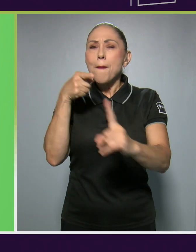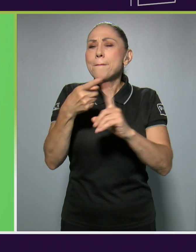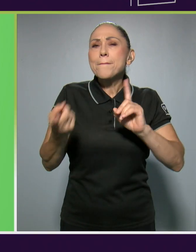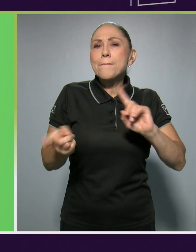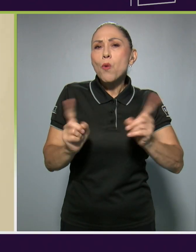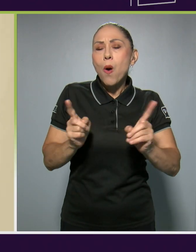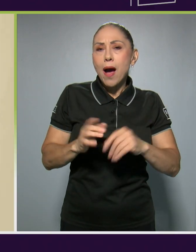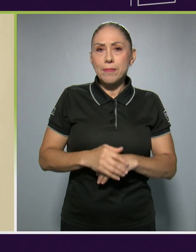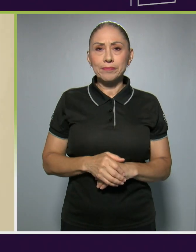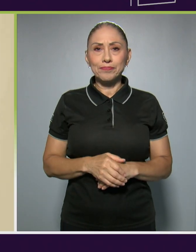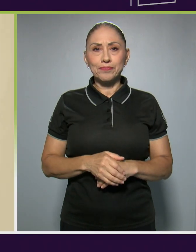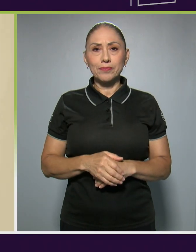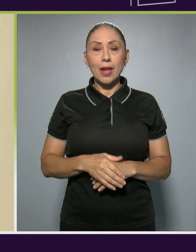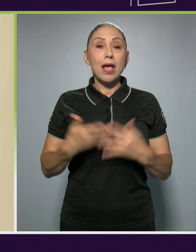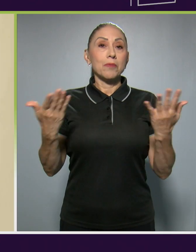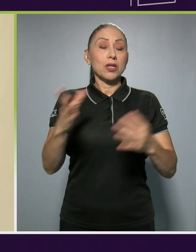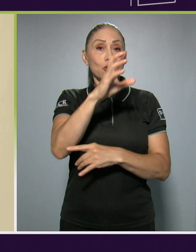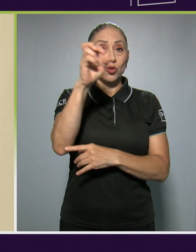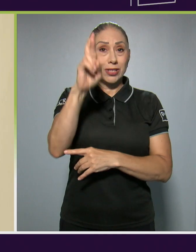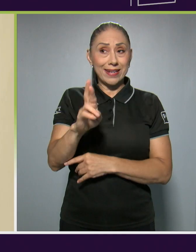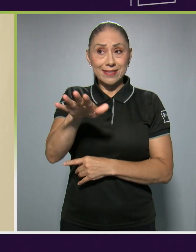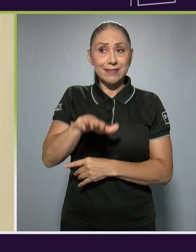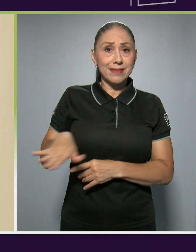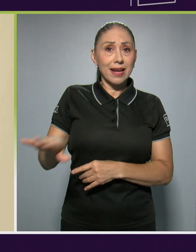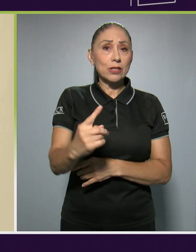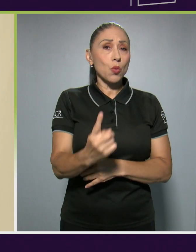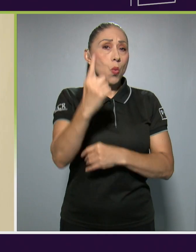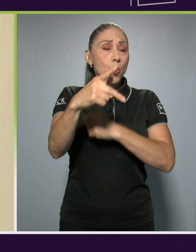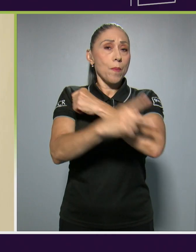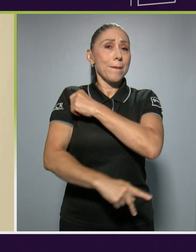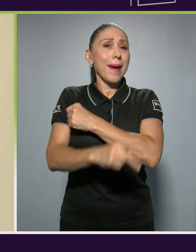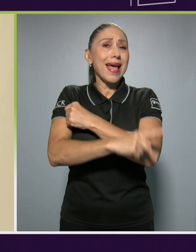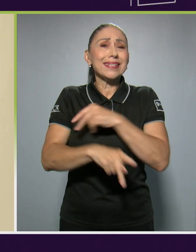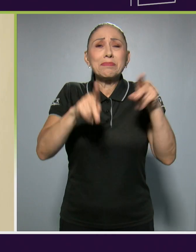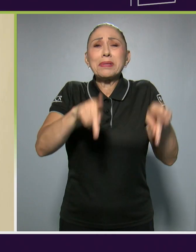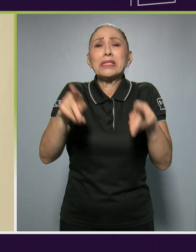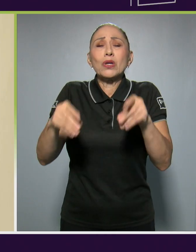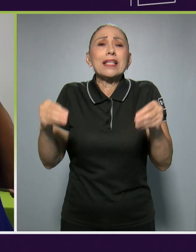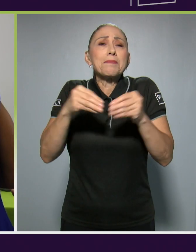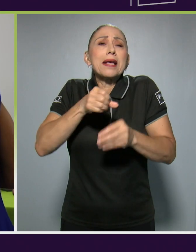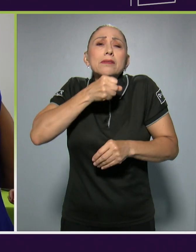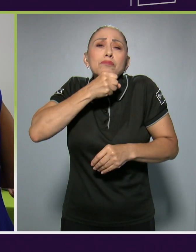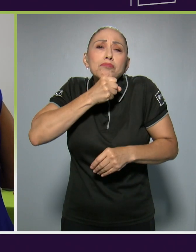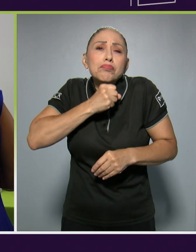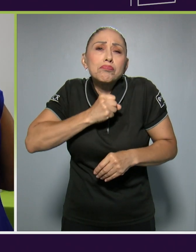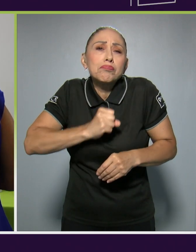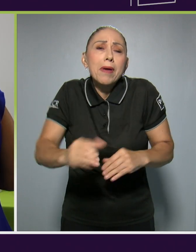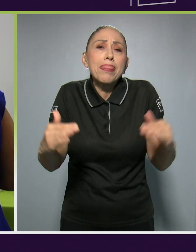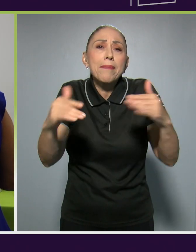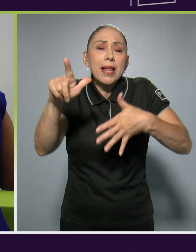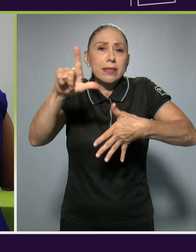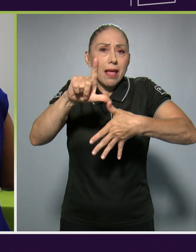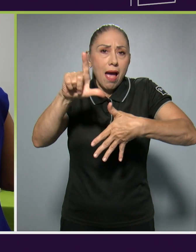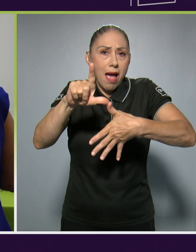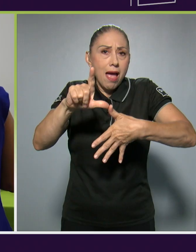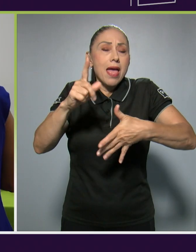campaña? Claro, Costa Rica es uno de los países con mayor longevidad en la región y es importante